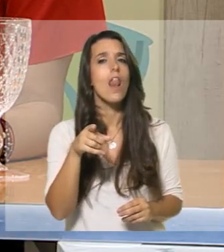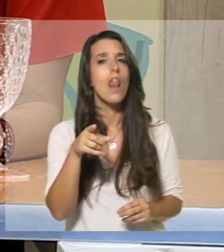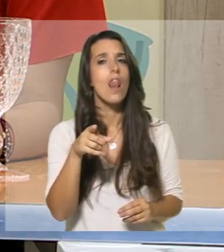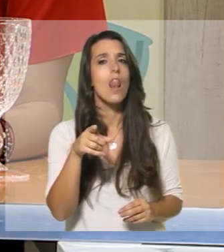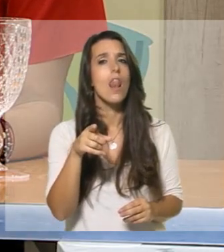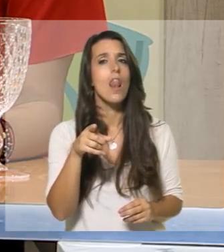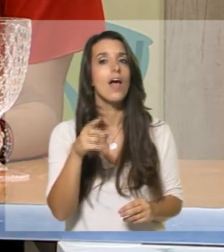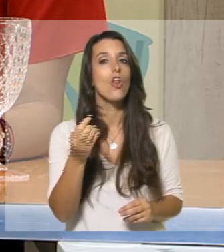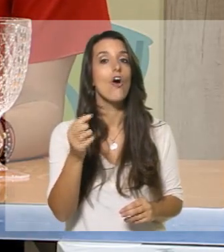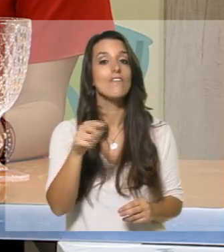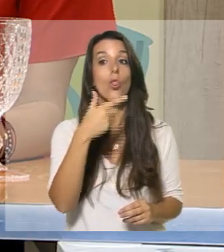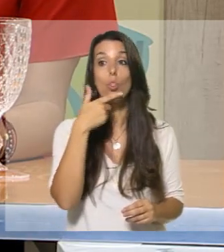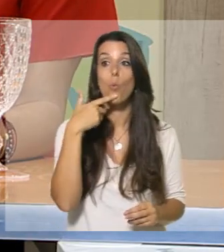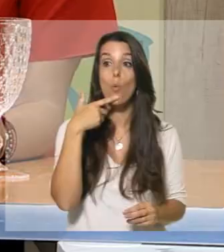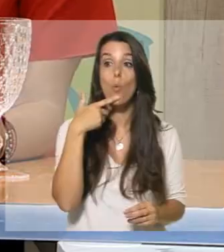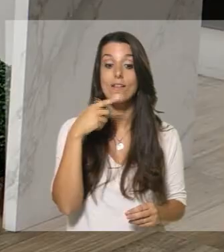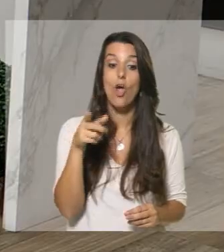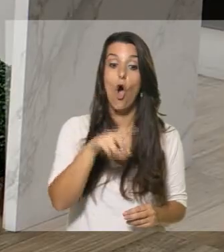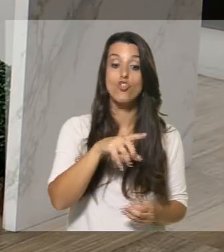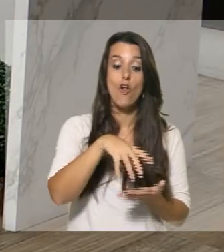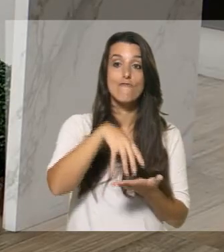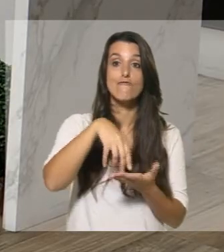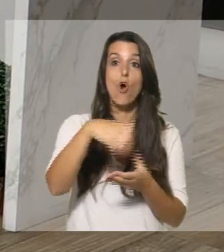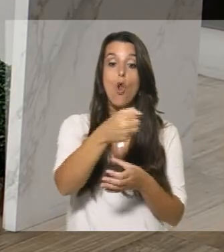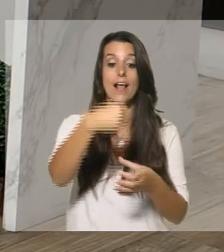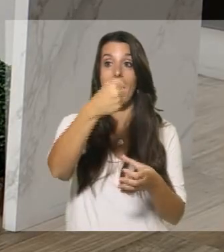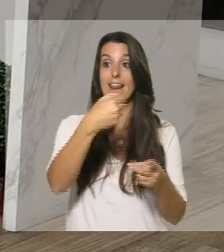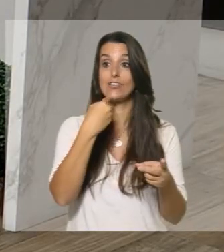Parmesano. Lo que digo, tengo la versión dulce tan cerca que... Ah, bueno, le salivaba.